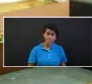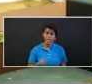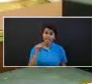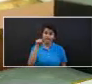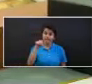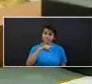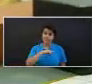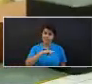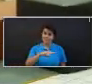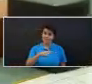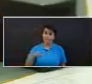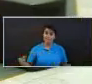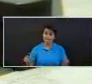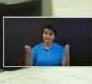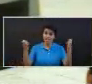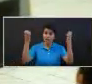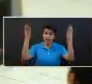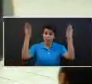ese será ensalzado.